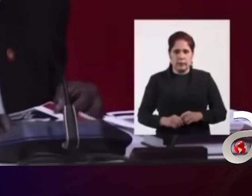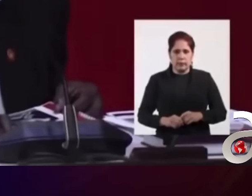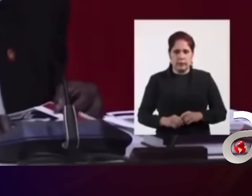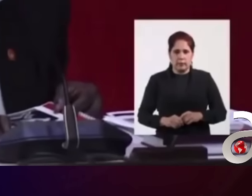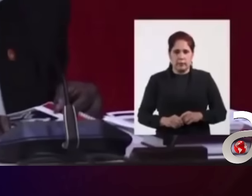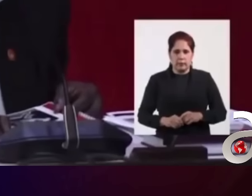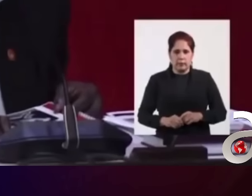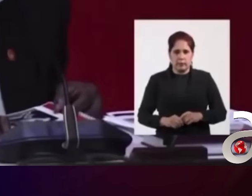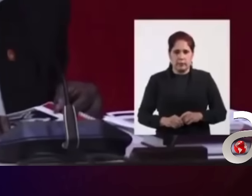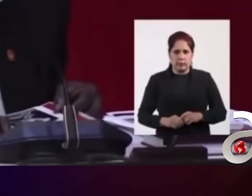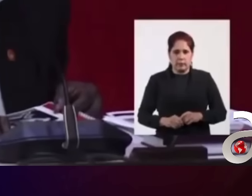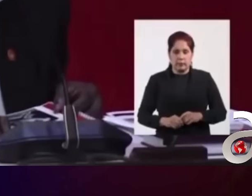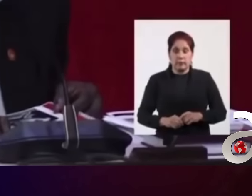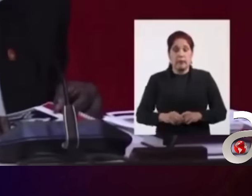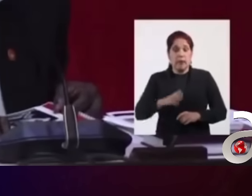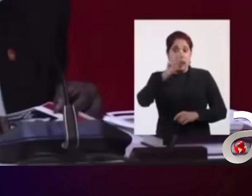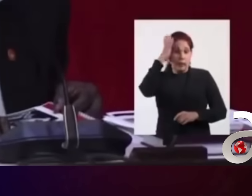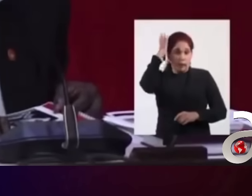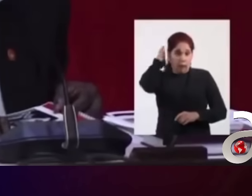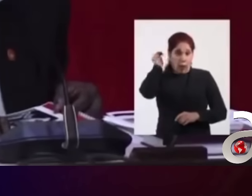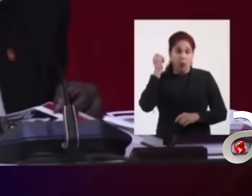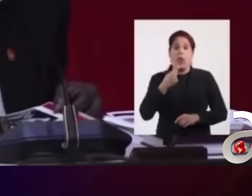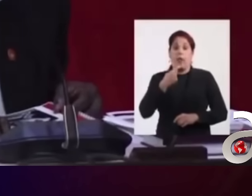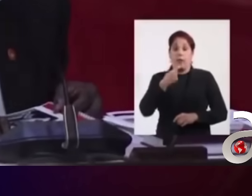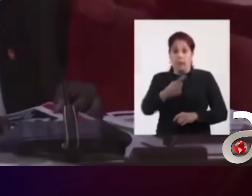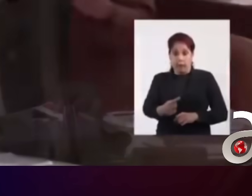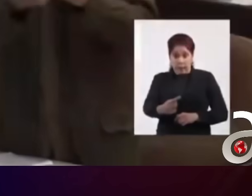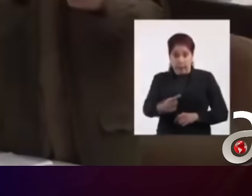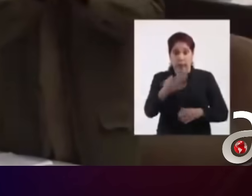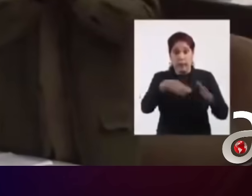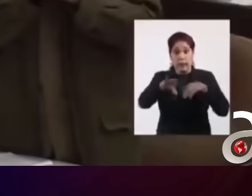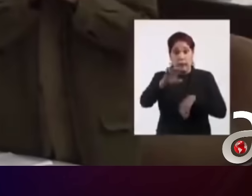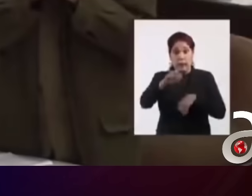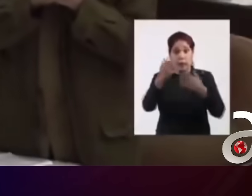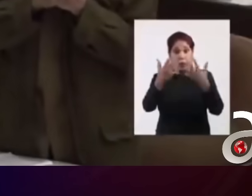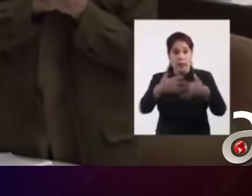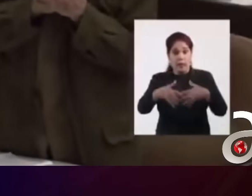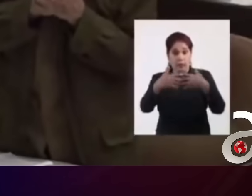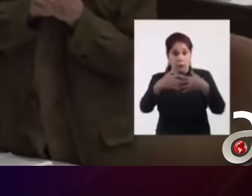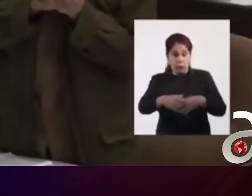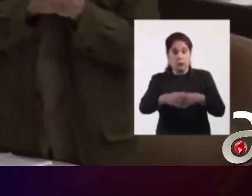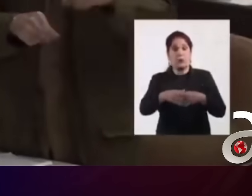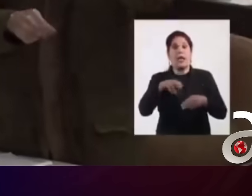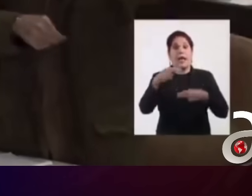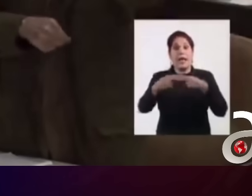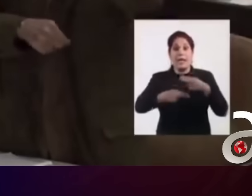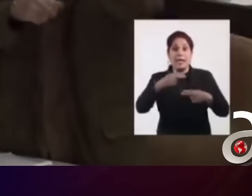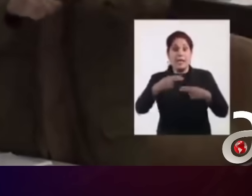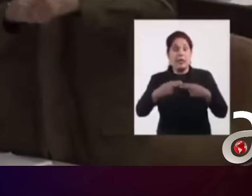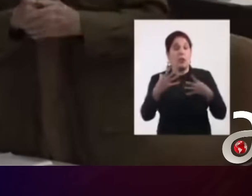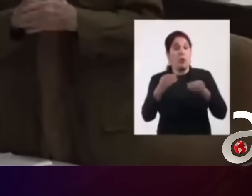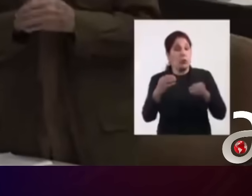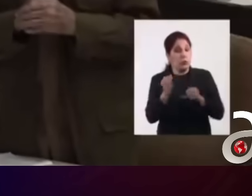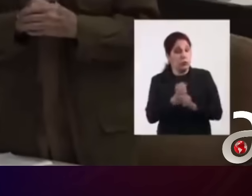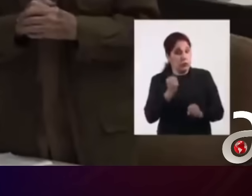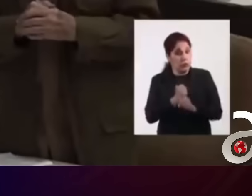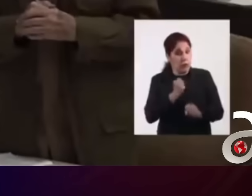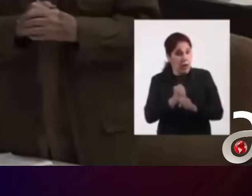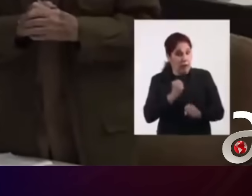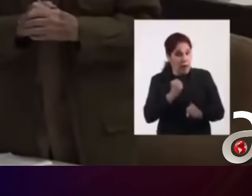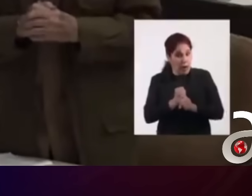que ha hecho mucho trabajo para la Fuerza Armada y que también tuvimos que darle algunos cocotazos, incluso este